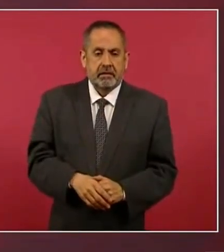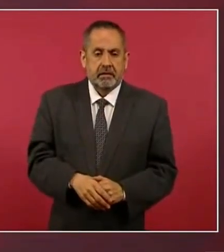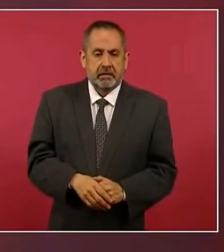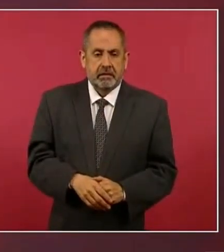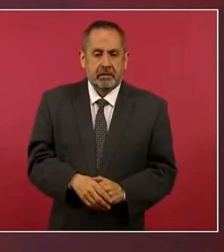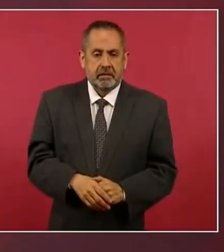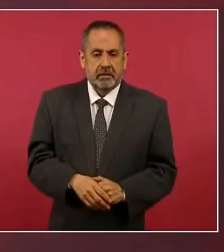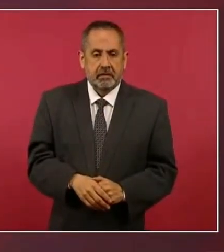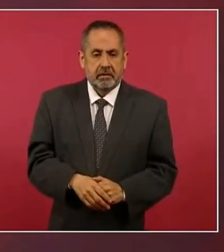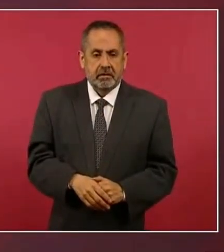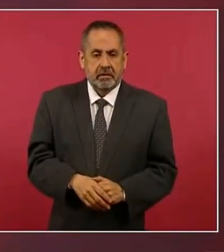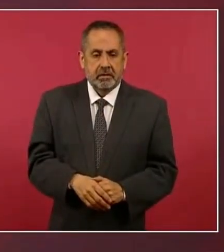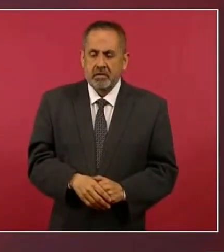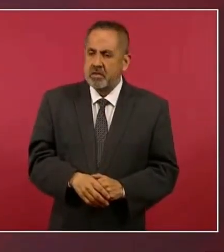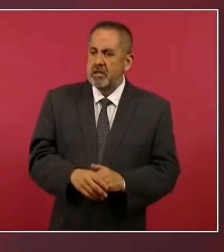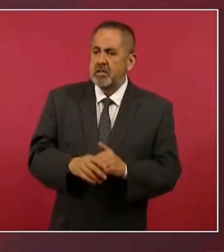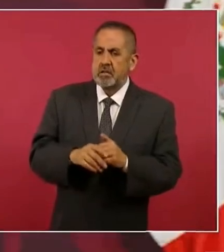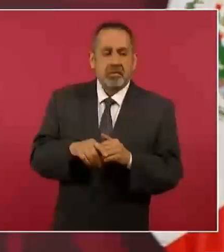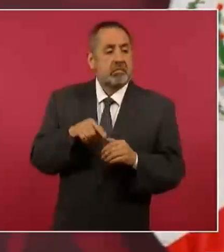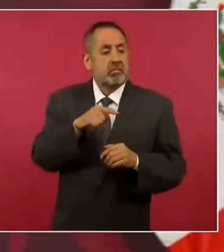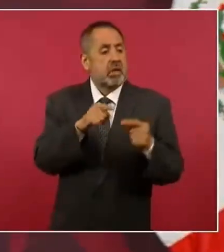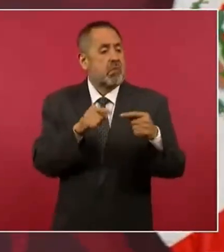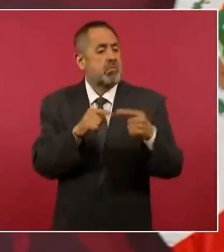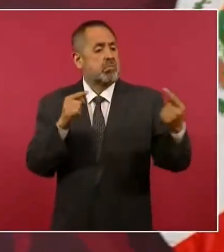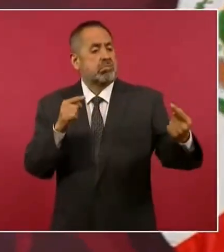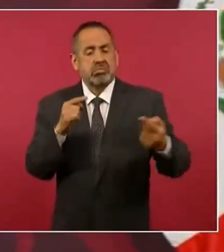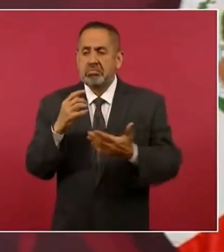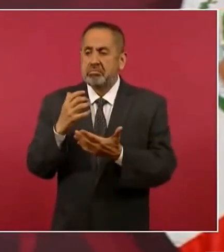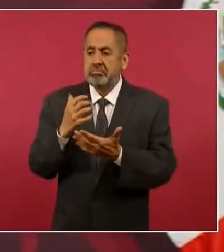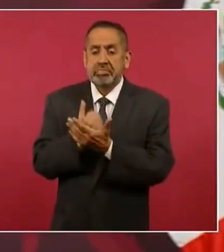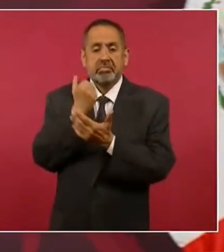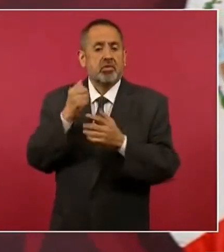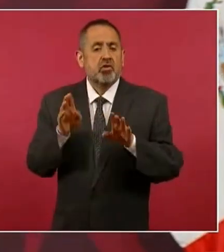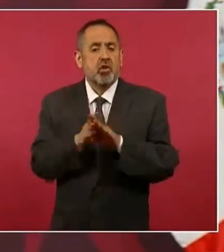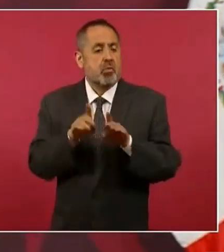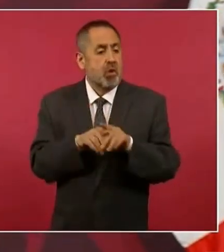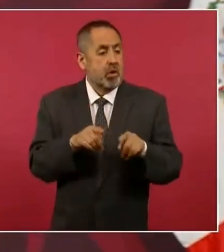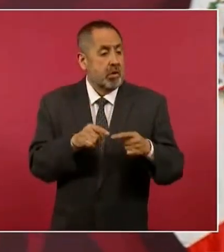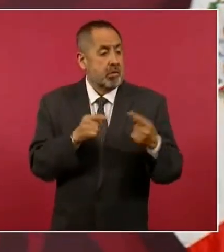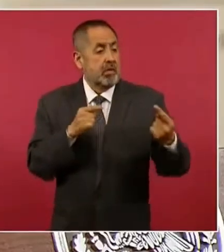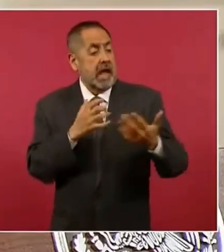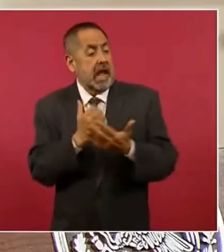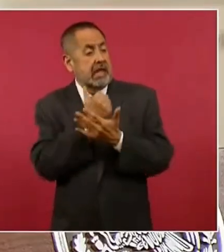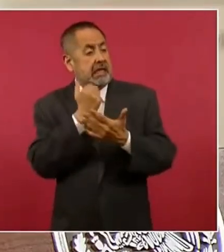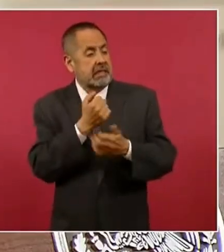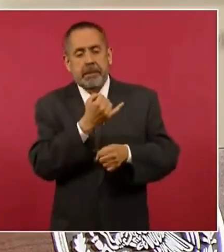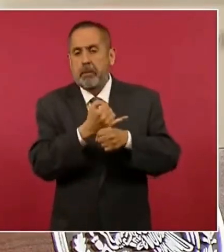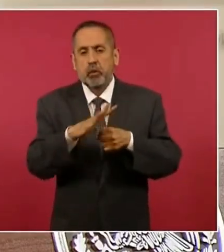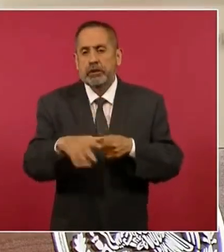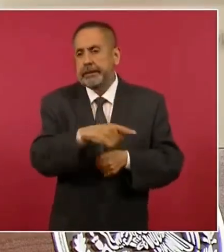el triunfo de la reacción es moralmente imposible.